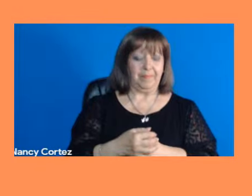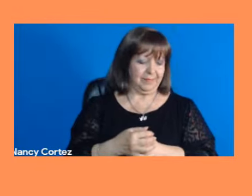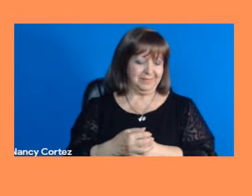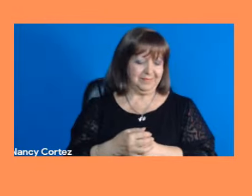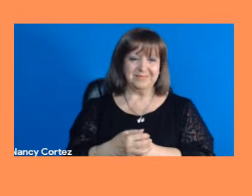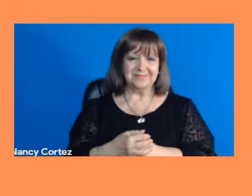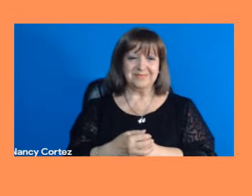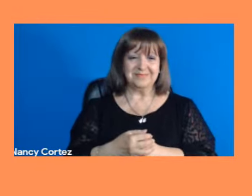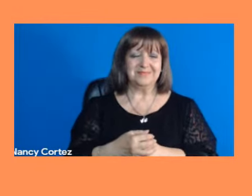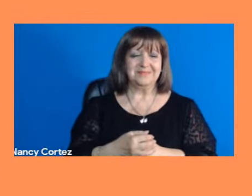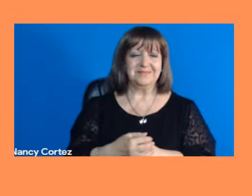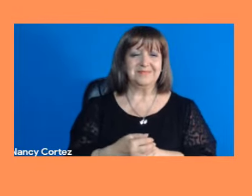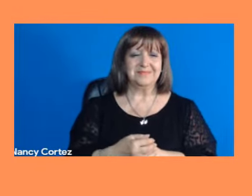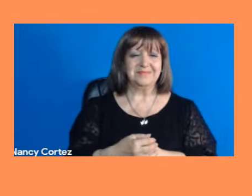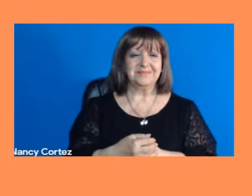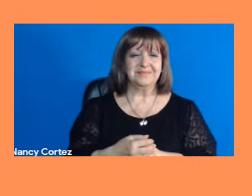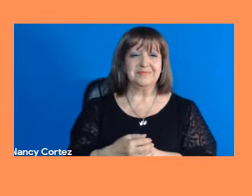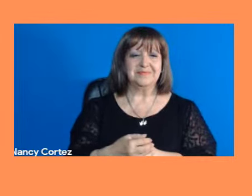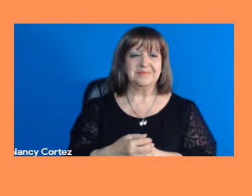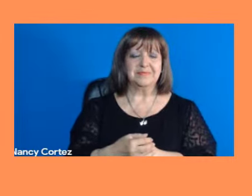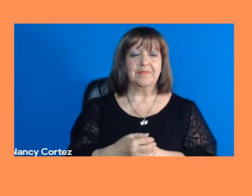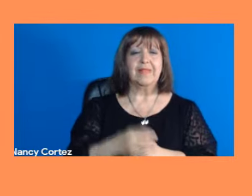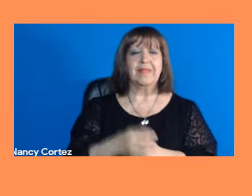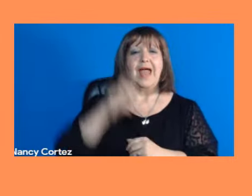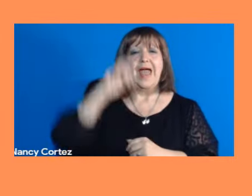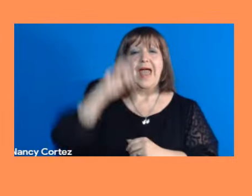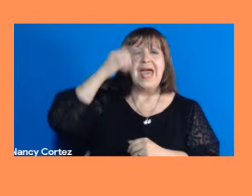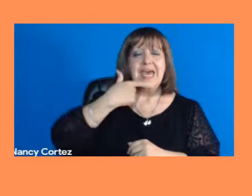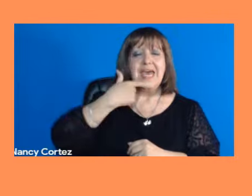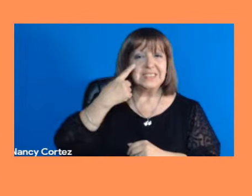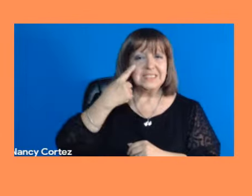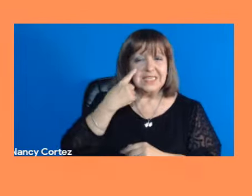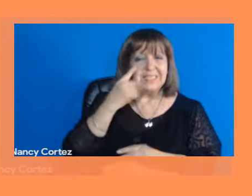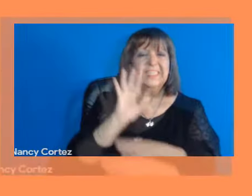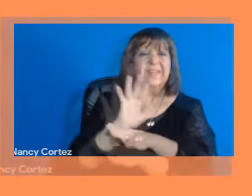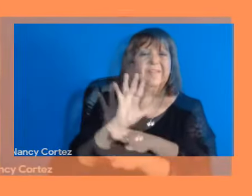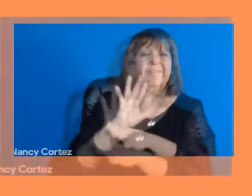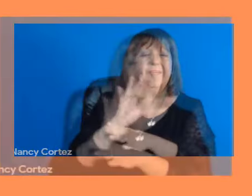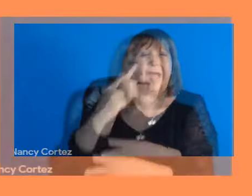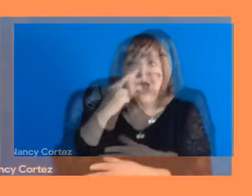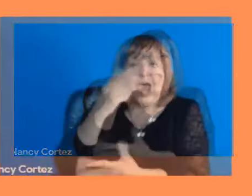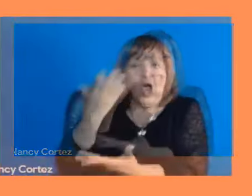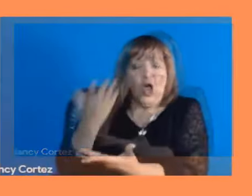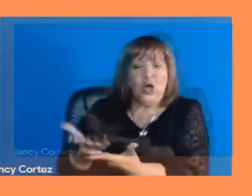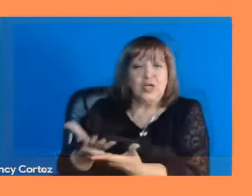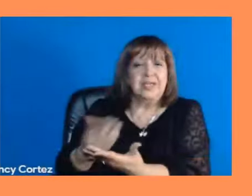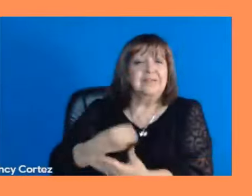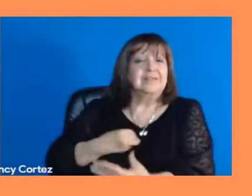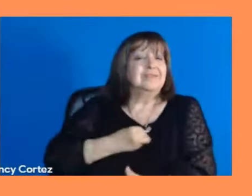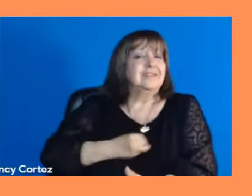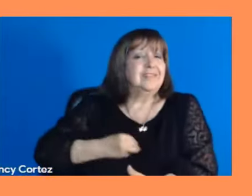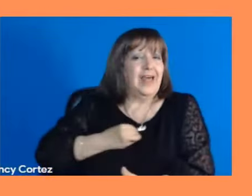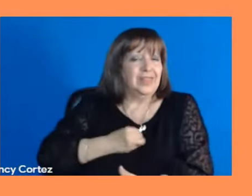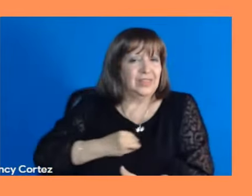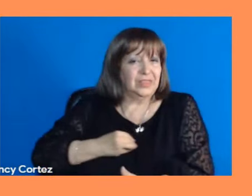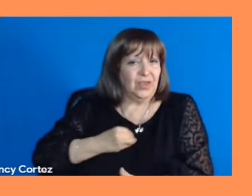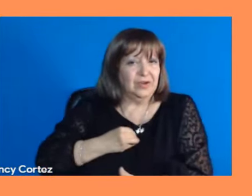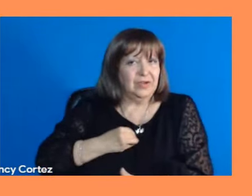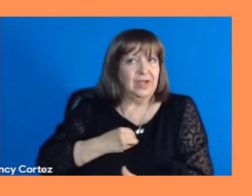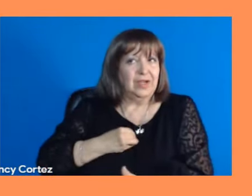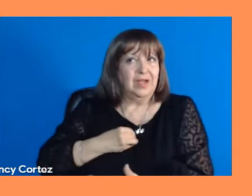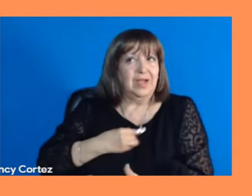La ESI es reconocer y valorar lo que sentimos. La ESI nos ayuda a comprender lo que nos pasa y lo que